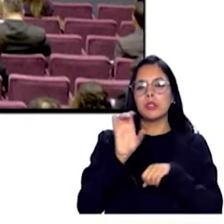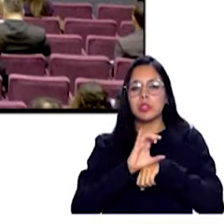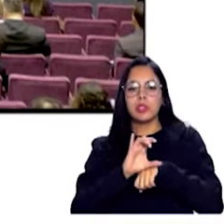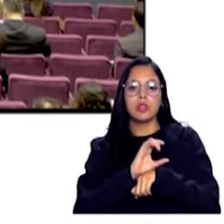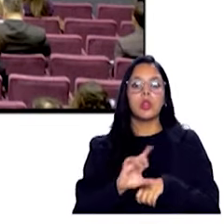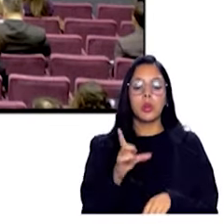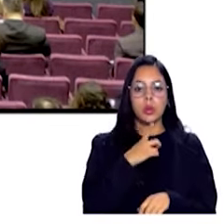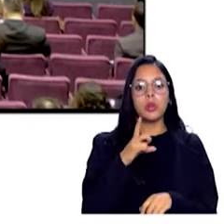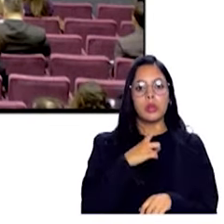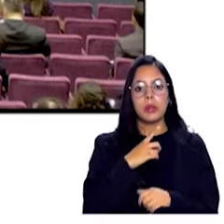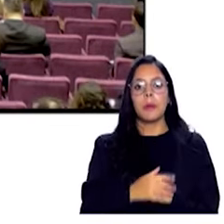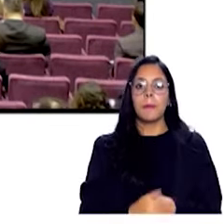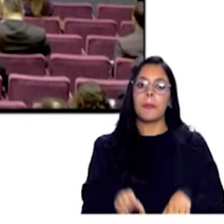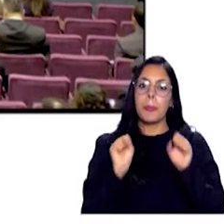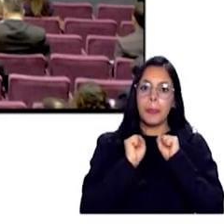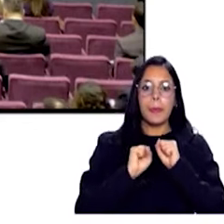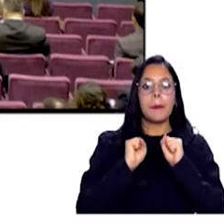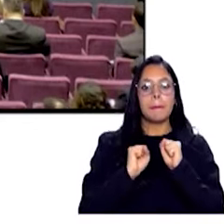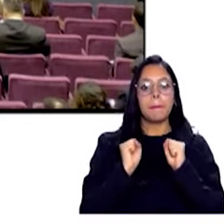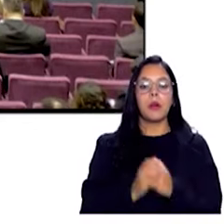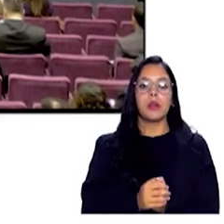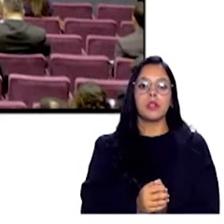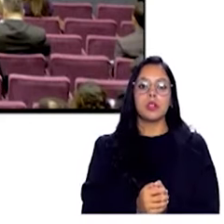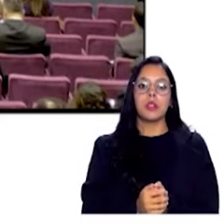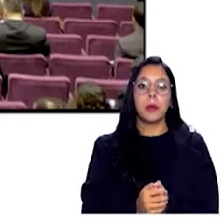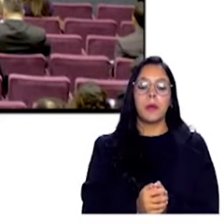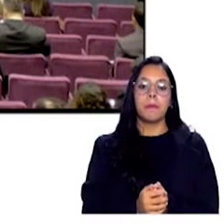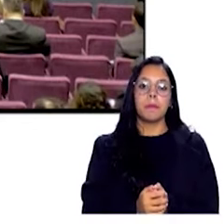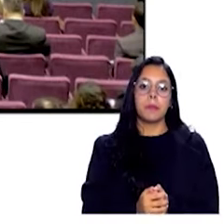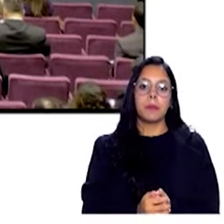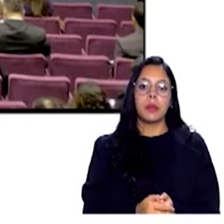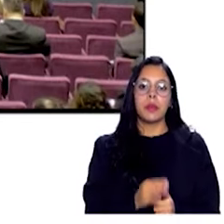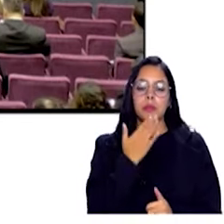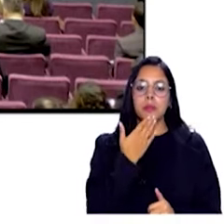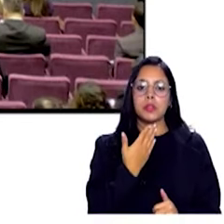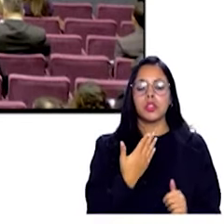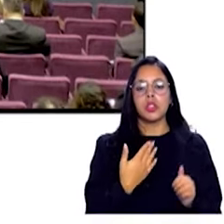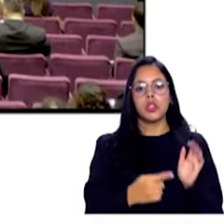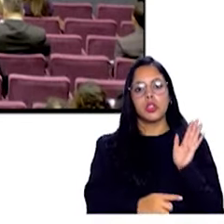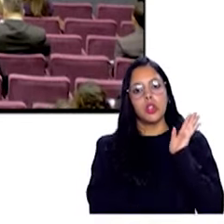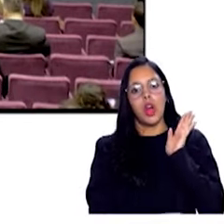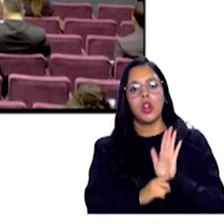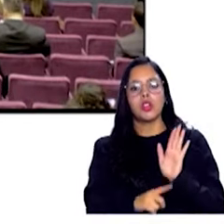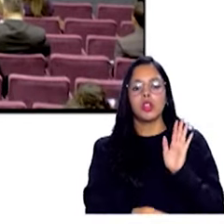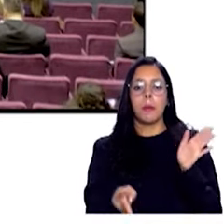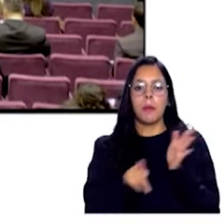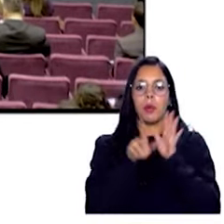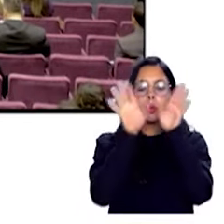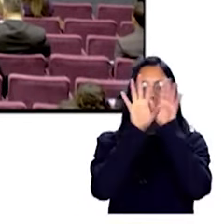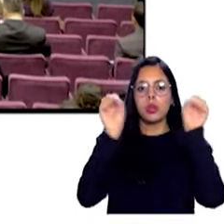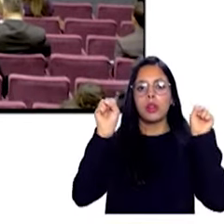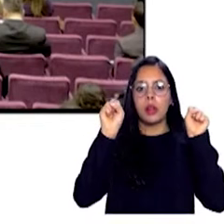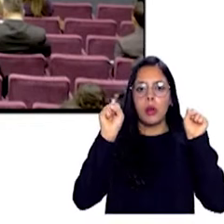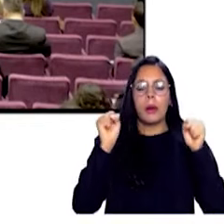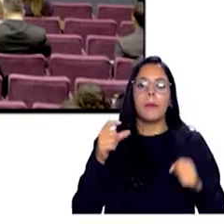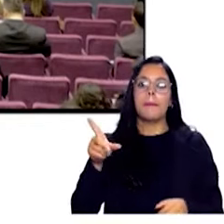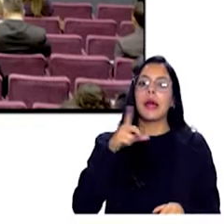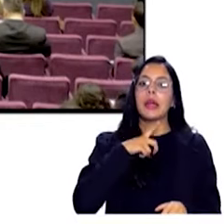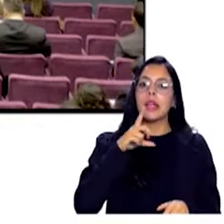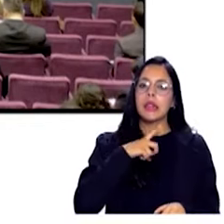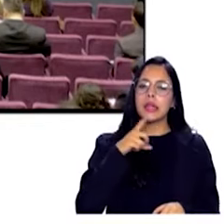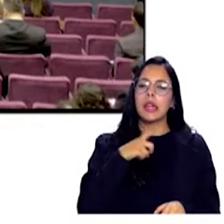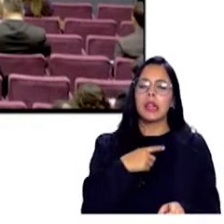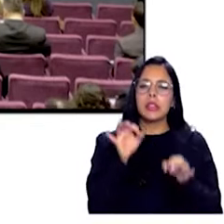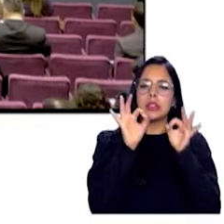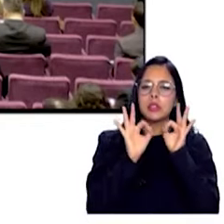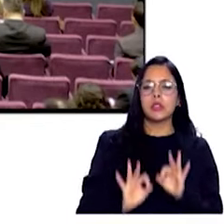como recurso previo de constitucionalidad como cuestión previa al tribunal constituci para que le fije el sentido concreto